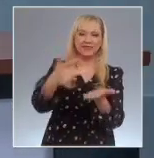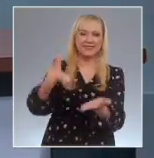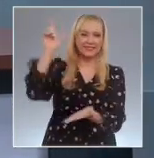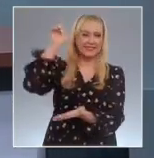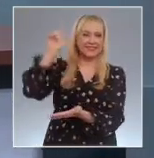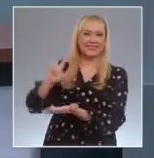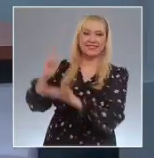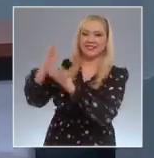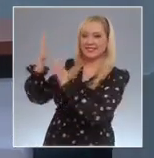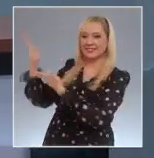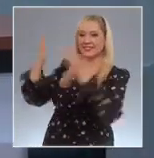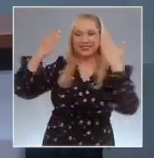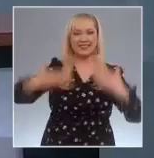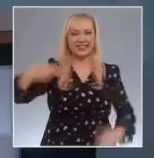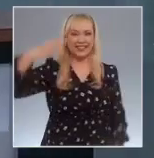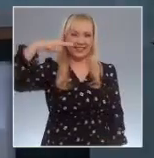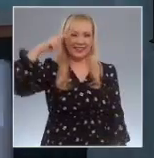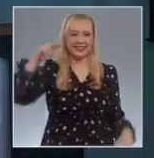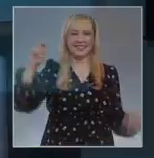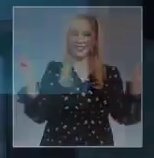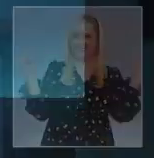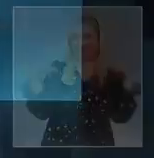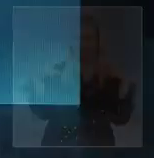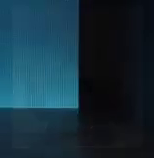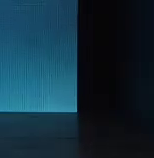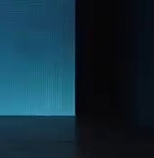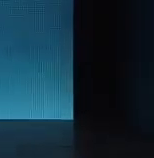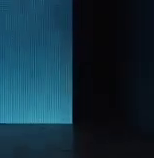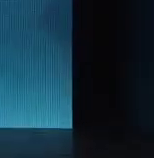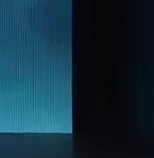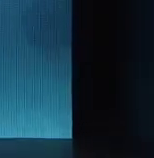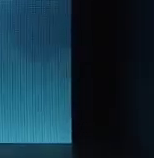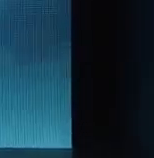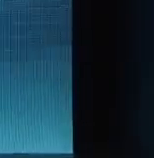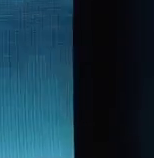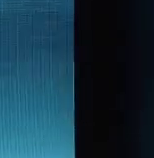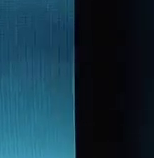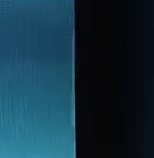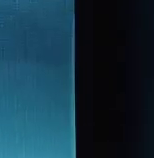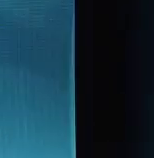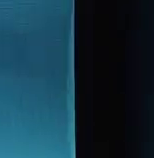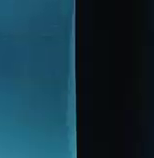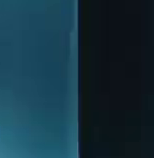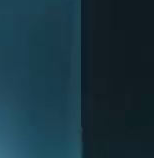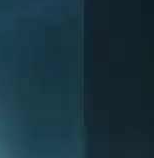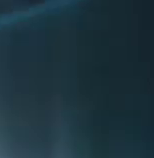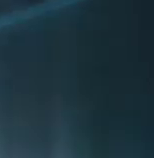atención. Hasta la próxima.